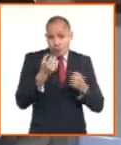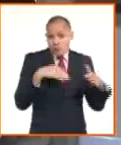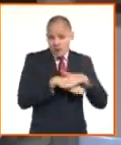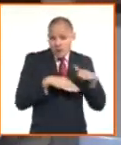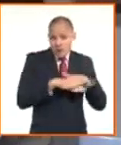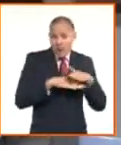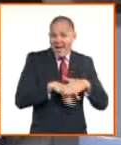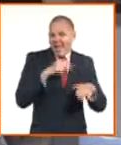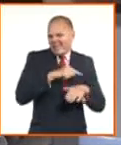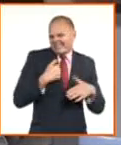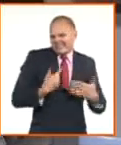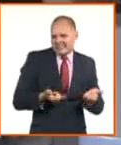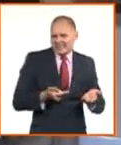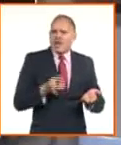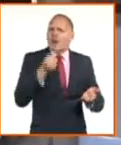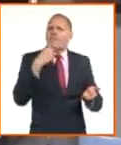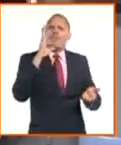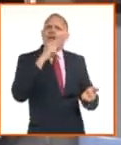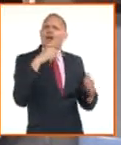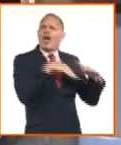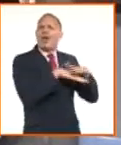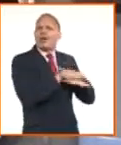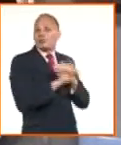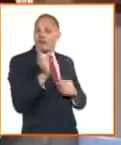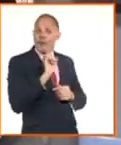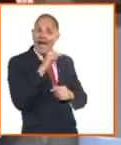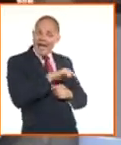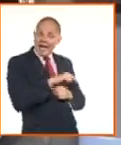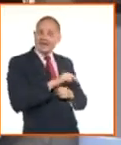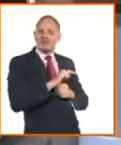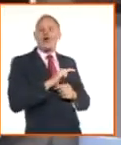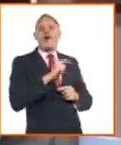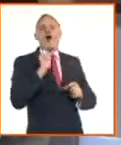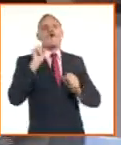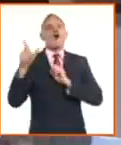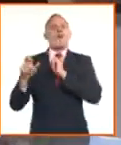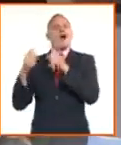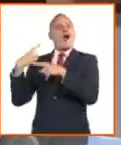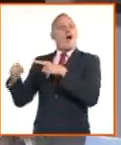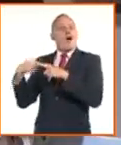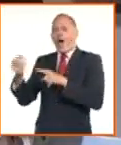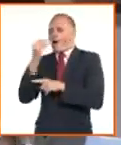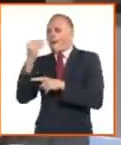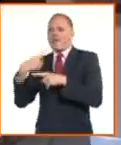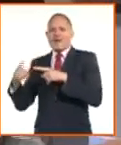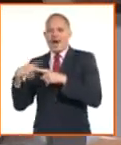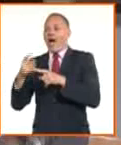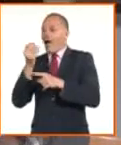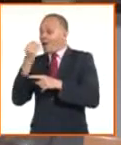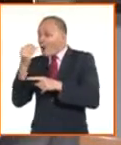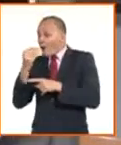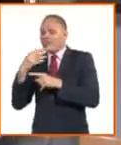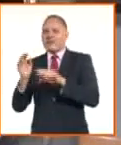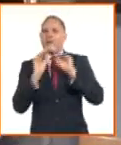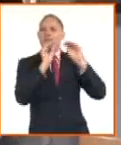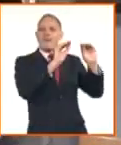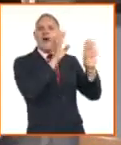funcionar y logramos avanzar en el incremento de las ofertas en moneda nacional, eso impacta